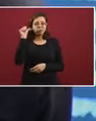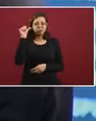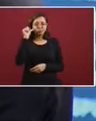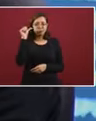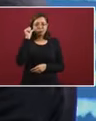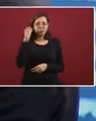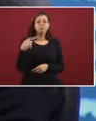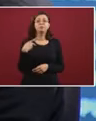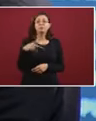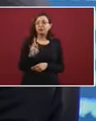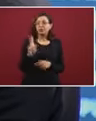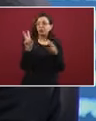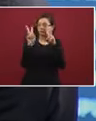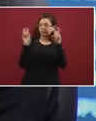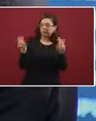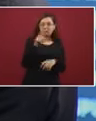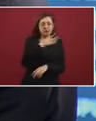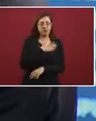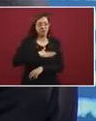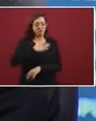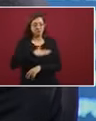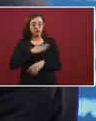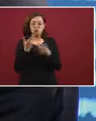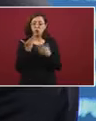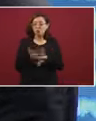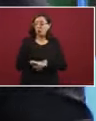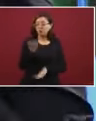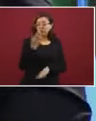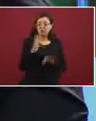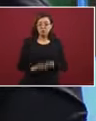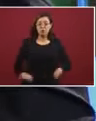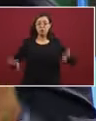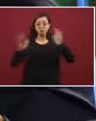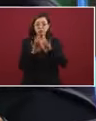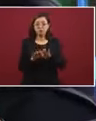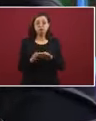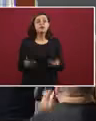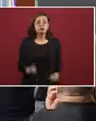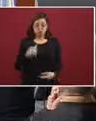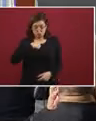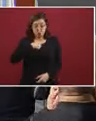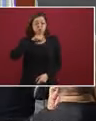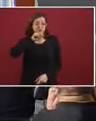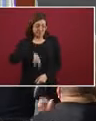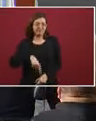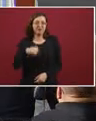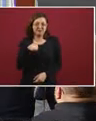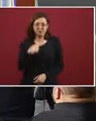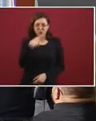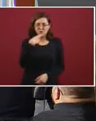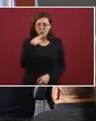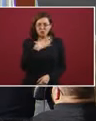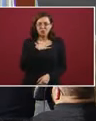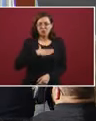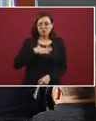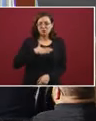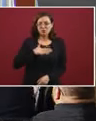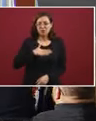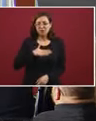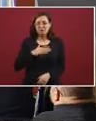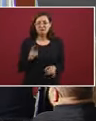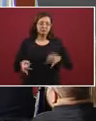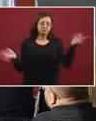por mucho un servicio importante para los usuarios, ¿no? Por lo menos para mí como usuario lo ha sido, no me digan en caso de